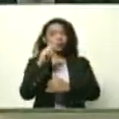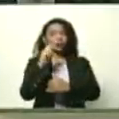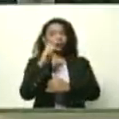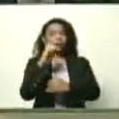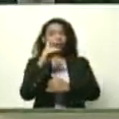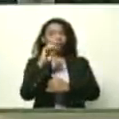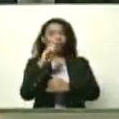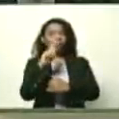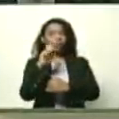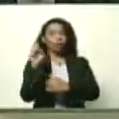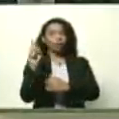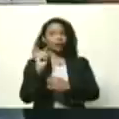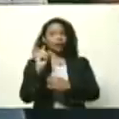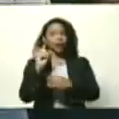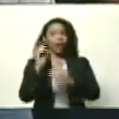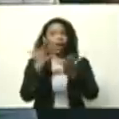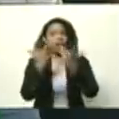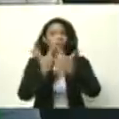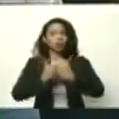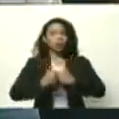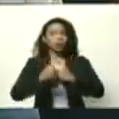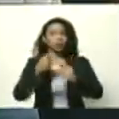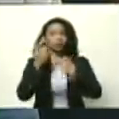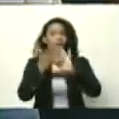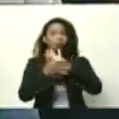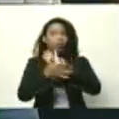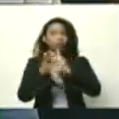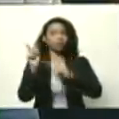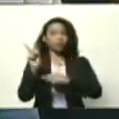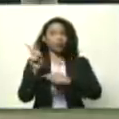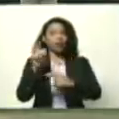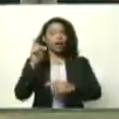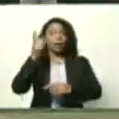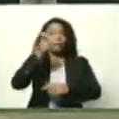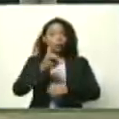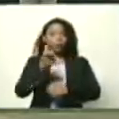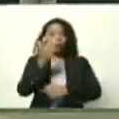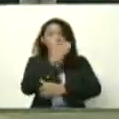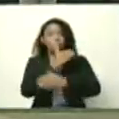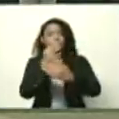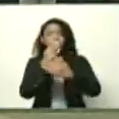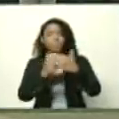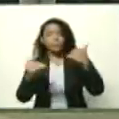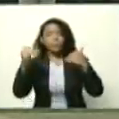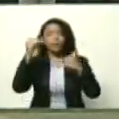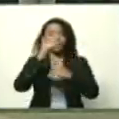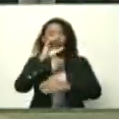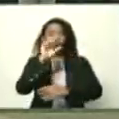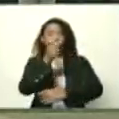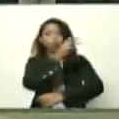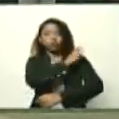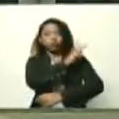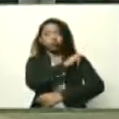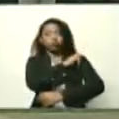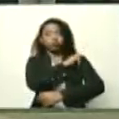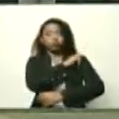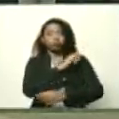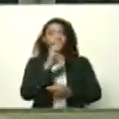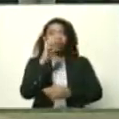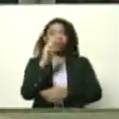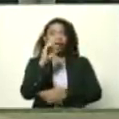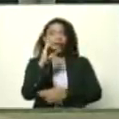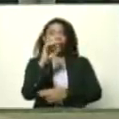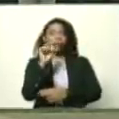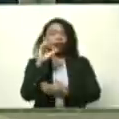Nacional Integrado de Administración Aduanera y Tributaria, y el ciudadano mayor general Javier Marcano Tábata, comandante de la Red y